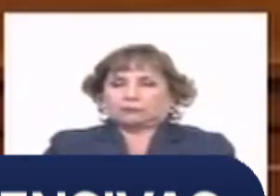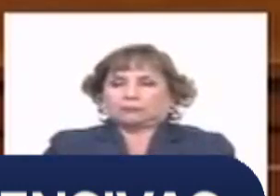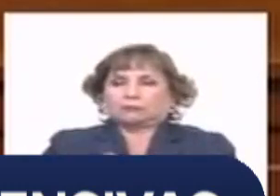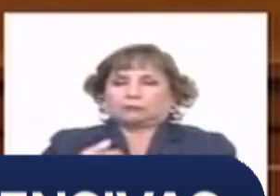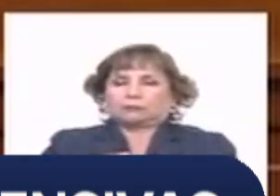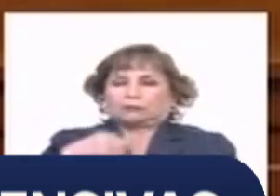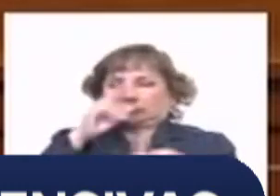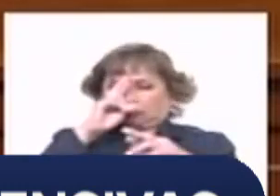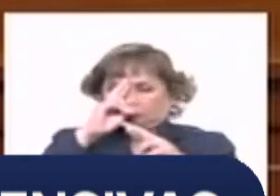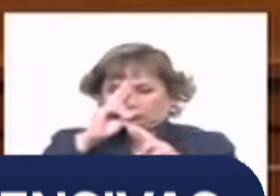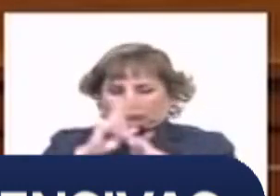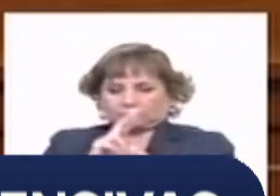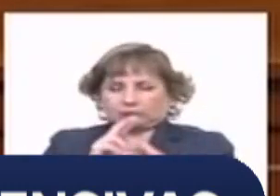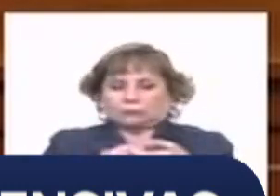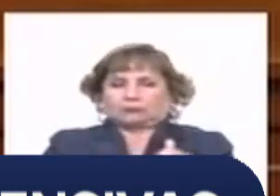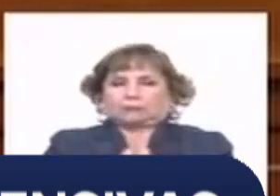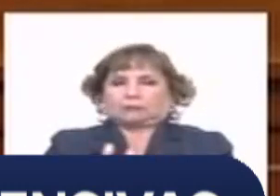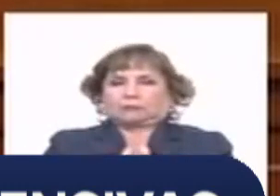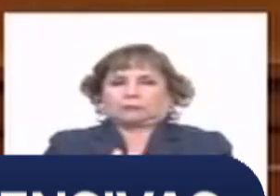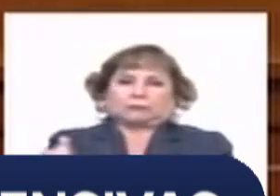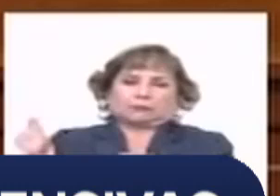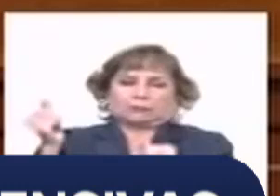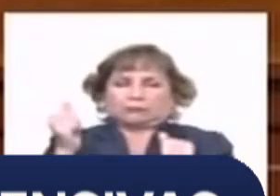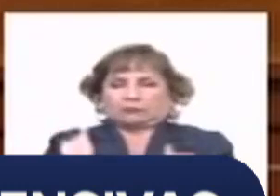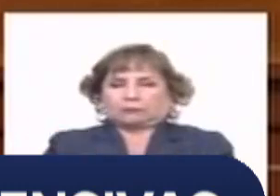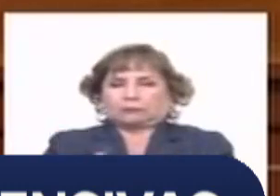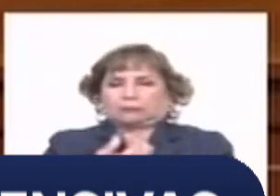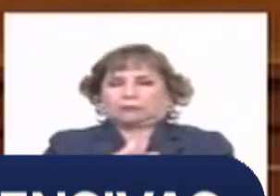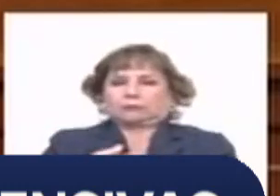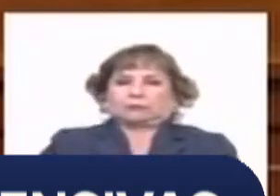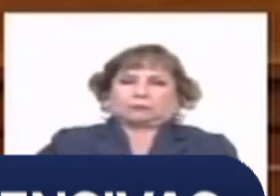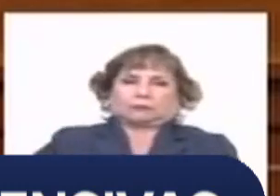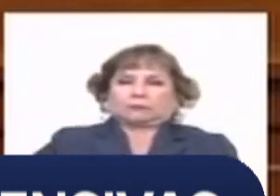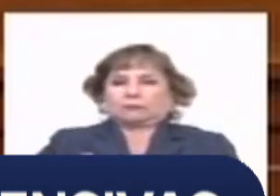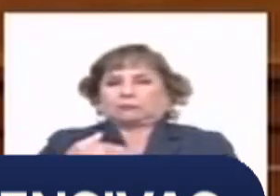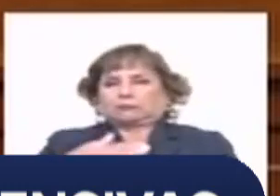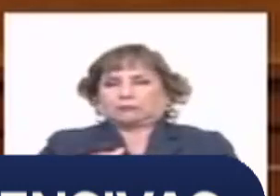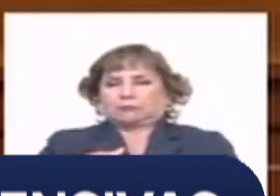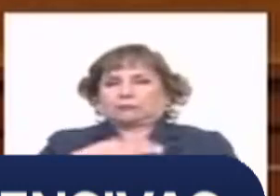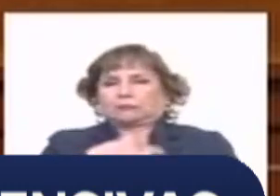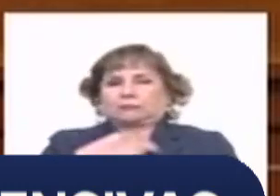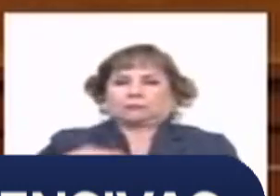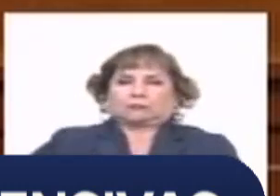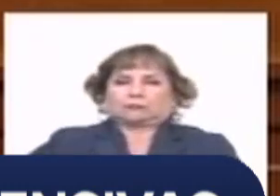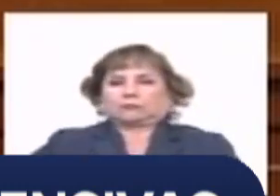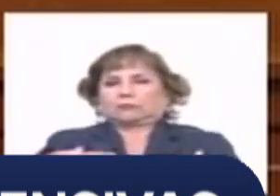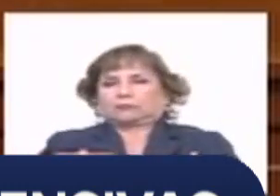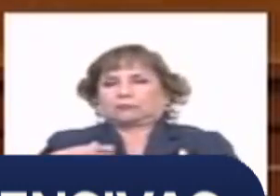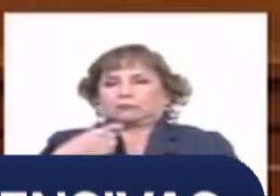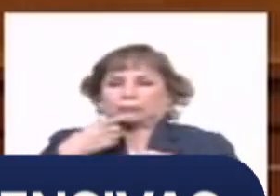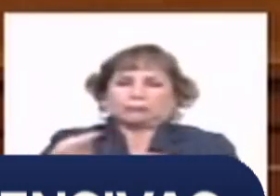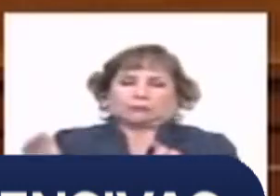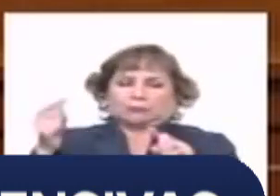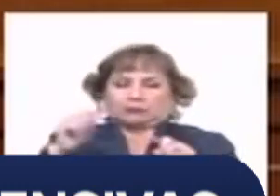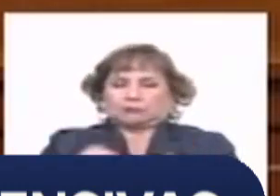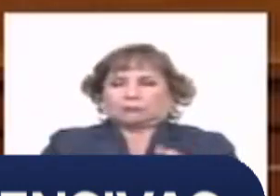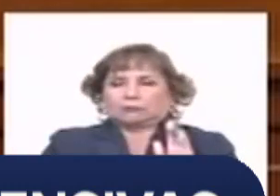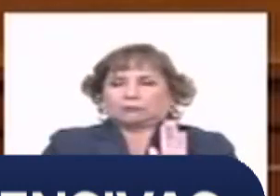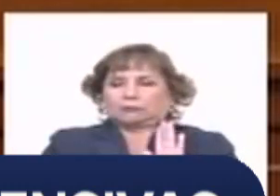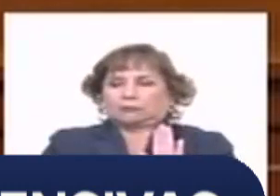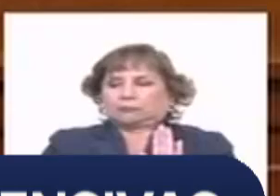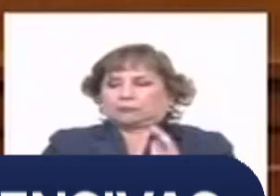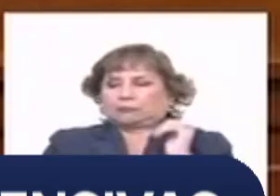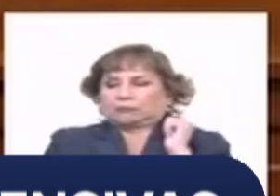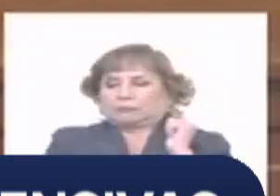oposición, el objetivo principal sigue siendo vacar al presidente. Es más, diría que la censura a los ministros es más bien un mecanismo a través del